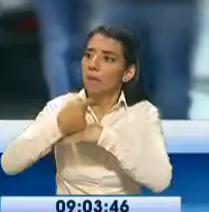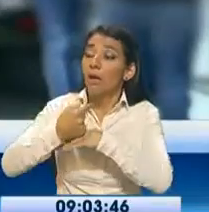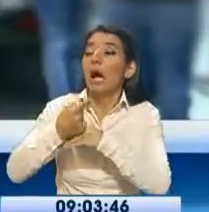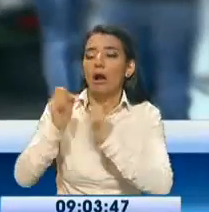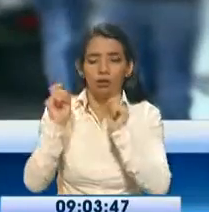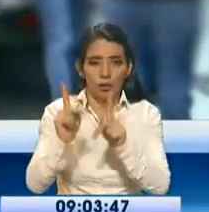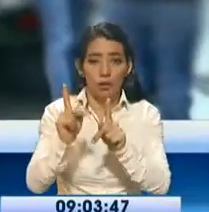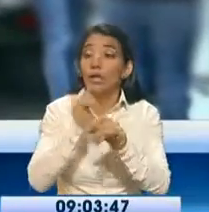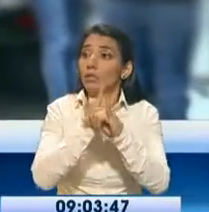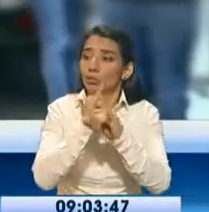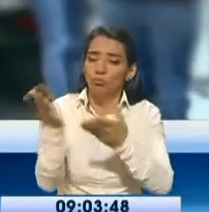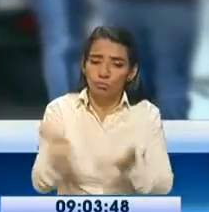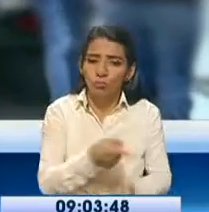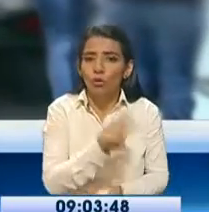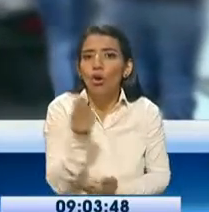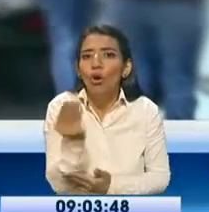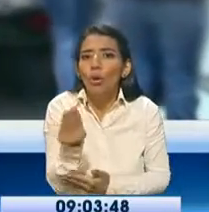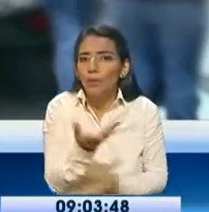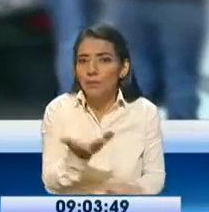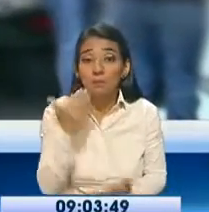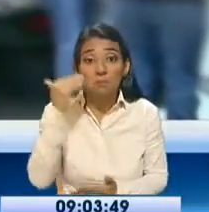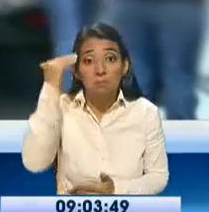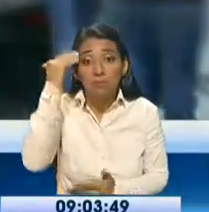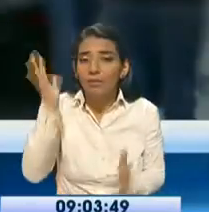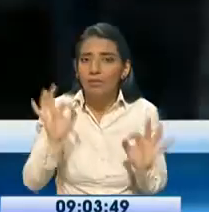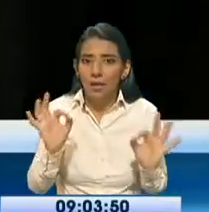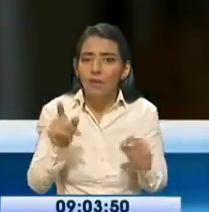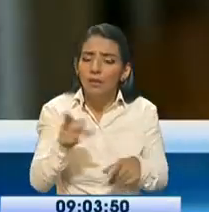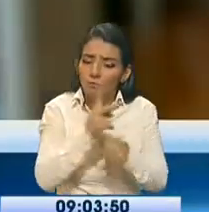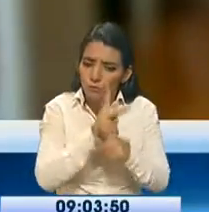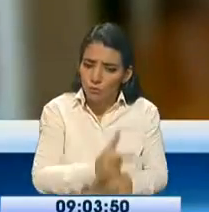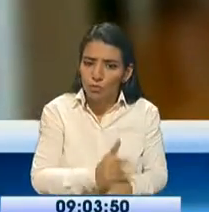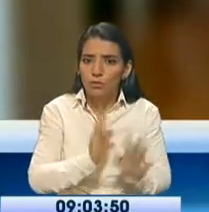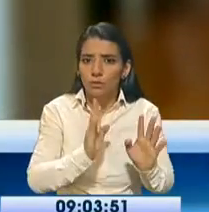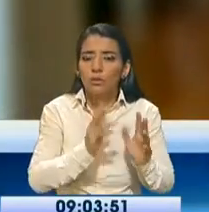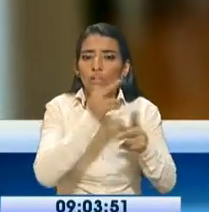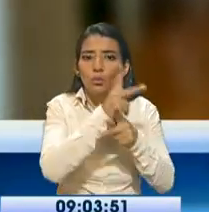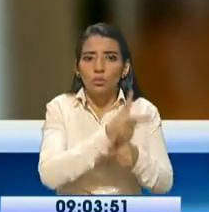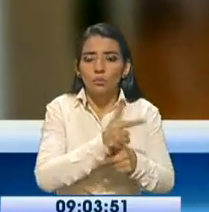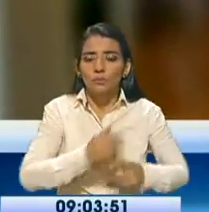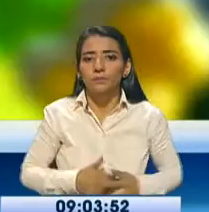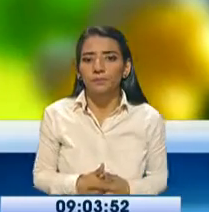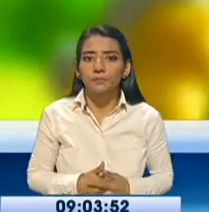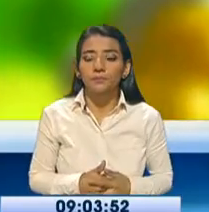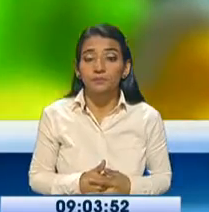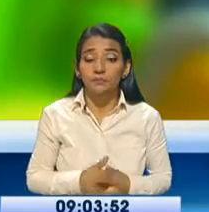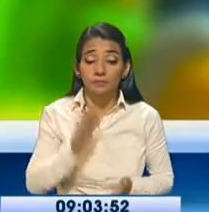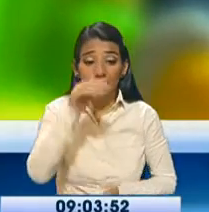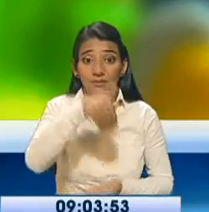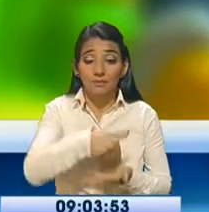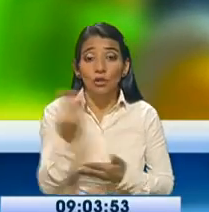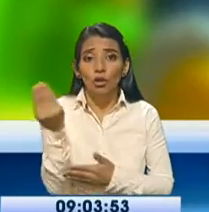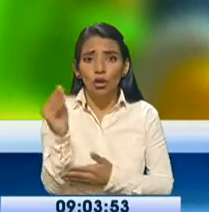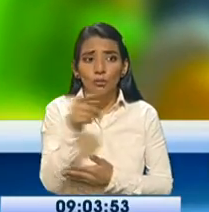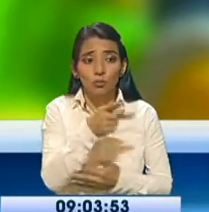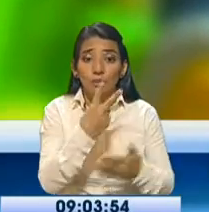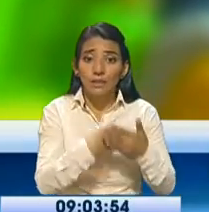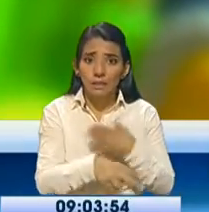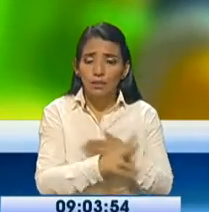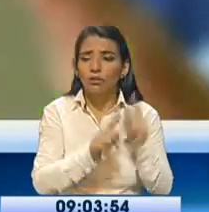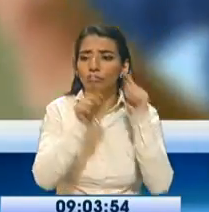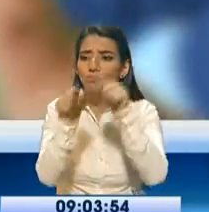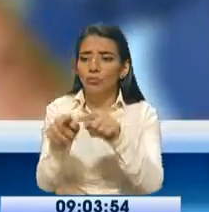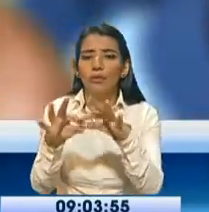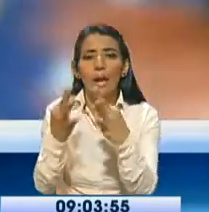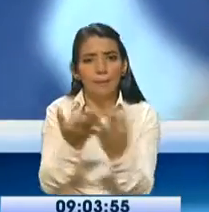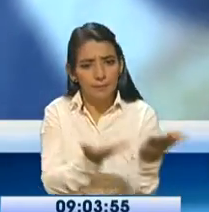institucional porque son menores de edad y la intencionalidad es protegerles y cuidarles. El objetivo del centro es que las madres y sus hijos se reinserten en sus hogares